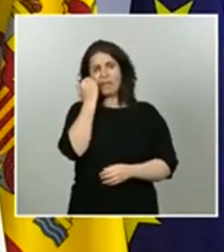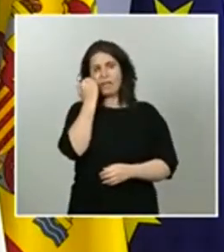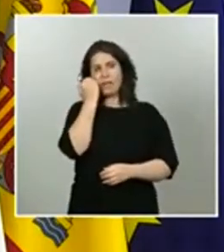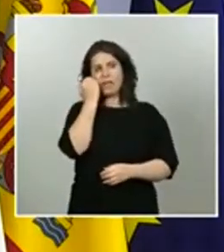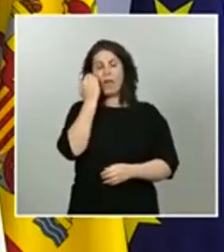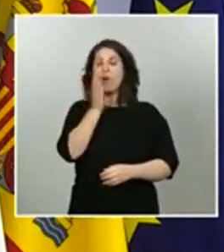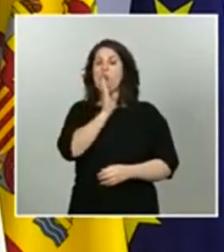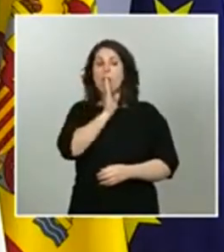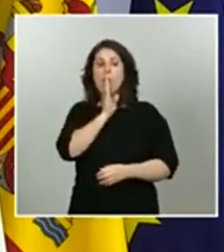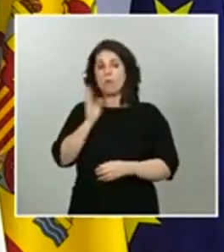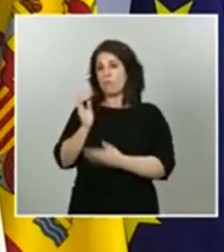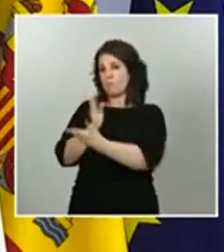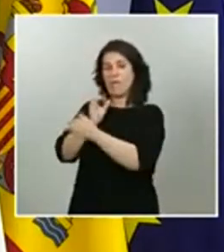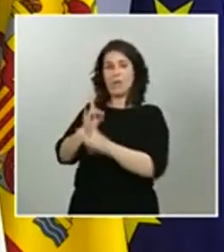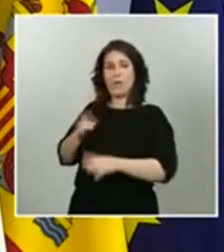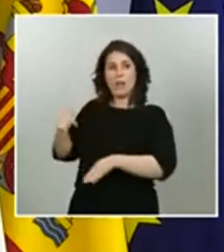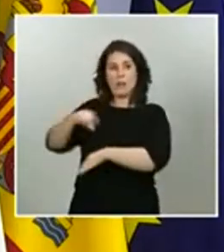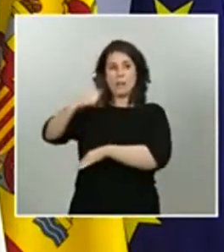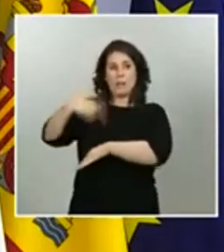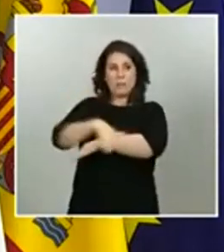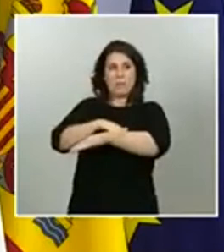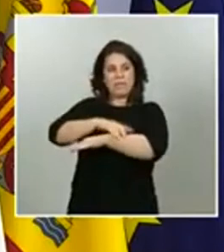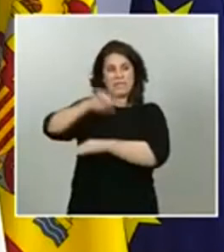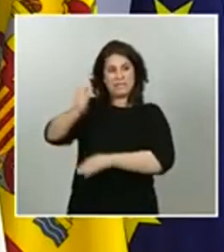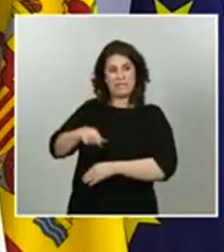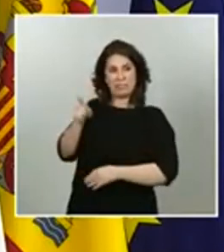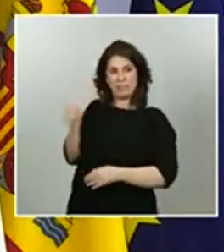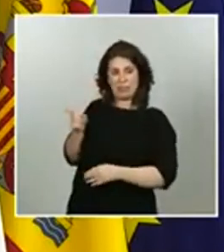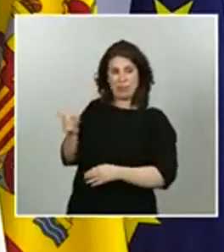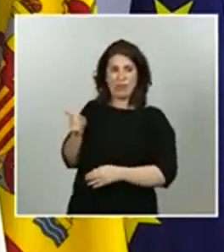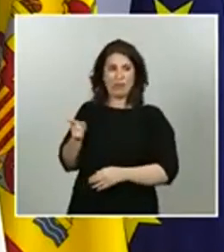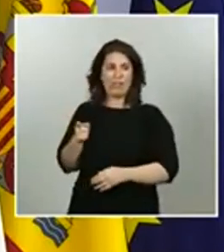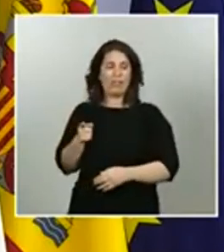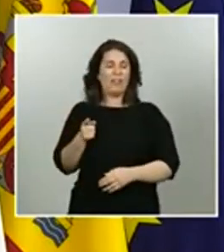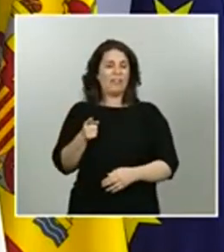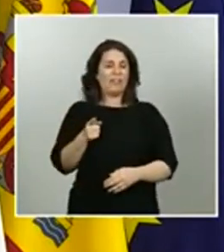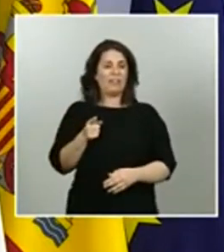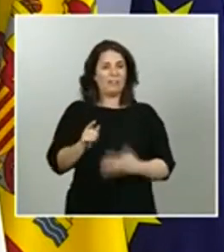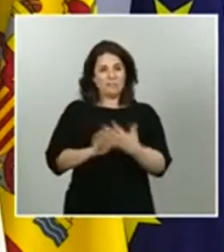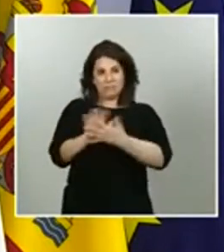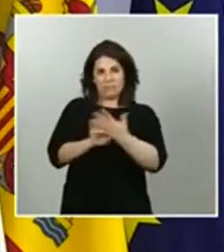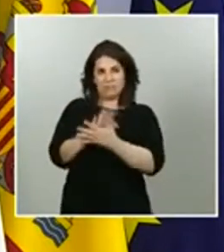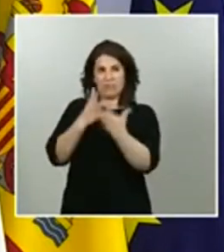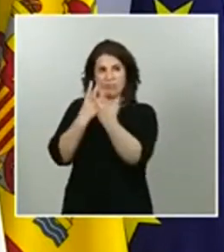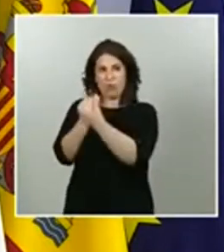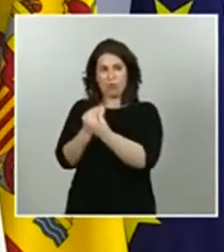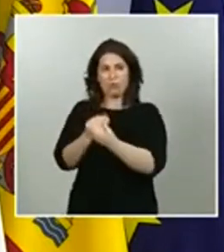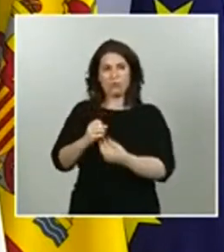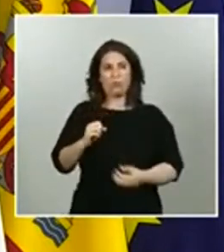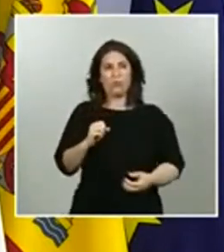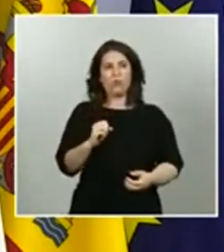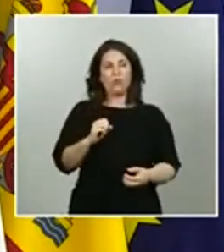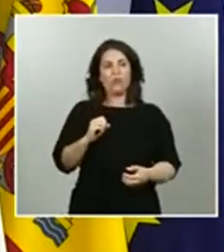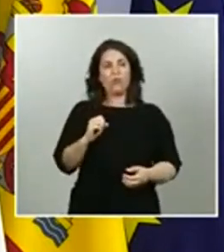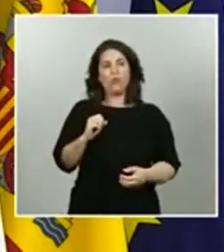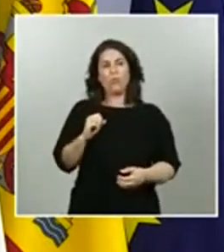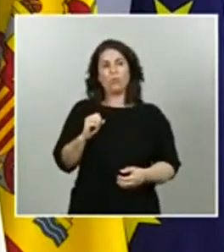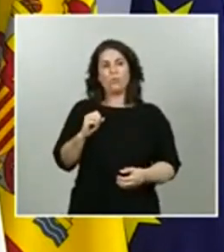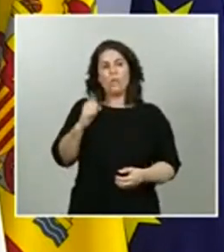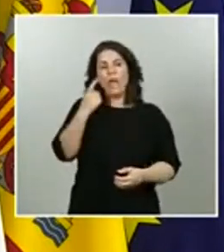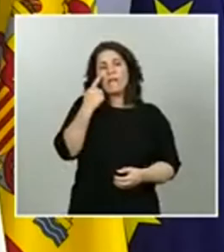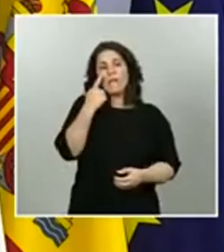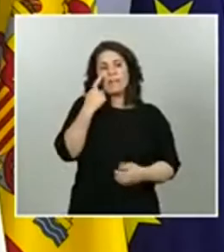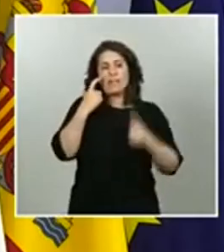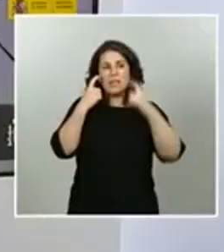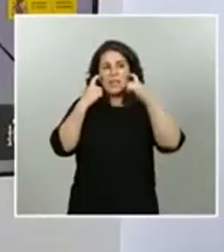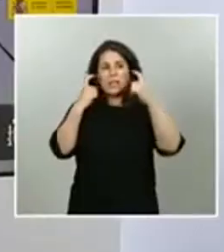primer ministro Conte, que también va a estar con ellos, a ver si, en fin, sobre todo con los frugales, pues hacemos una labor